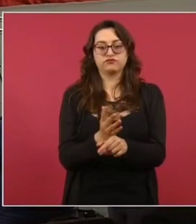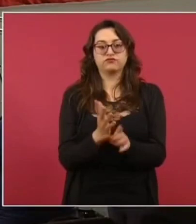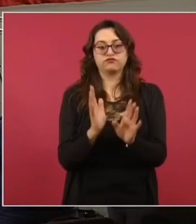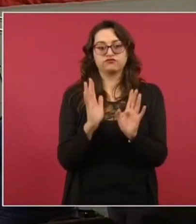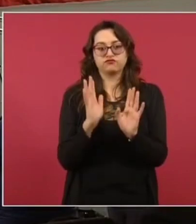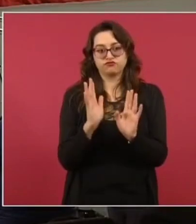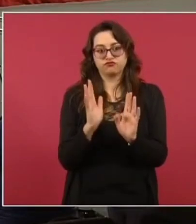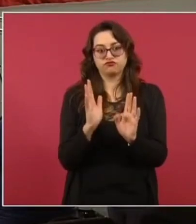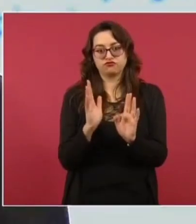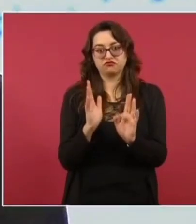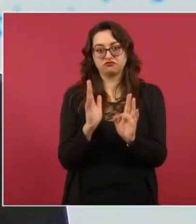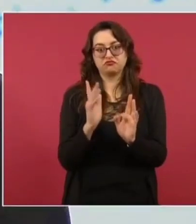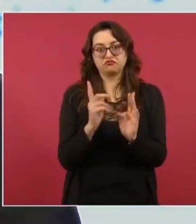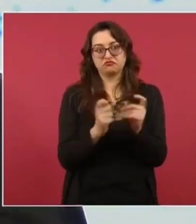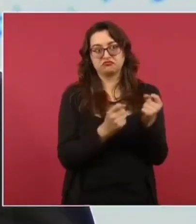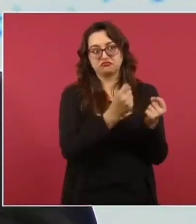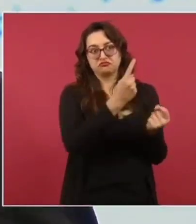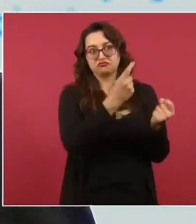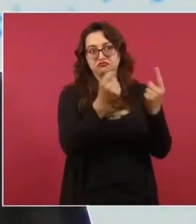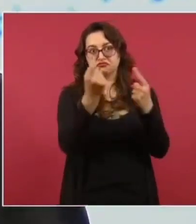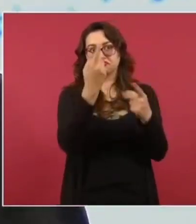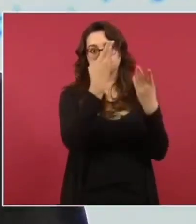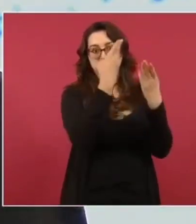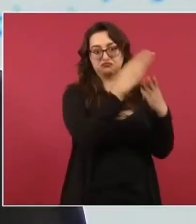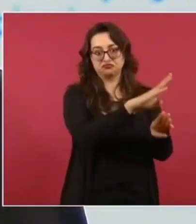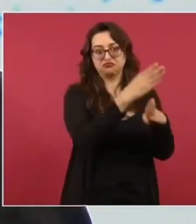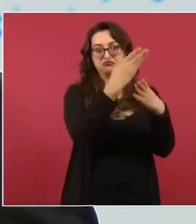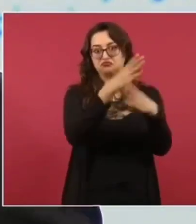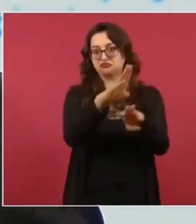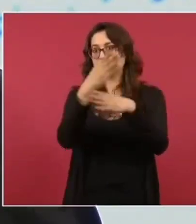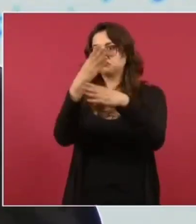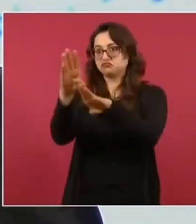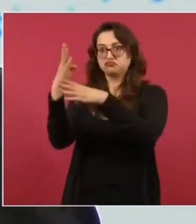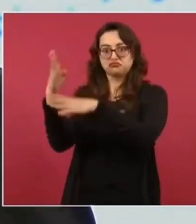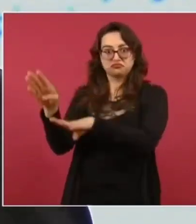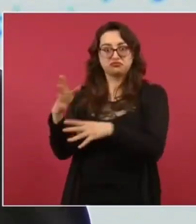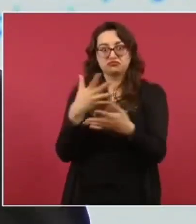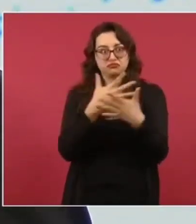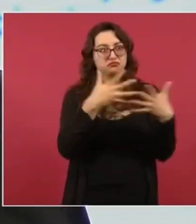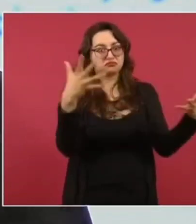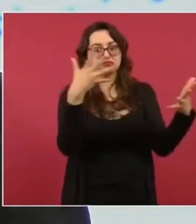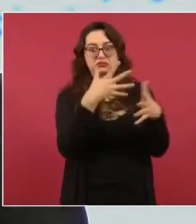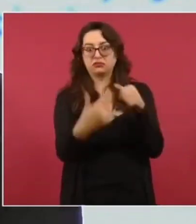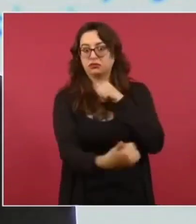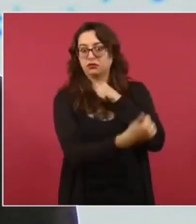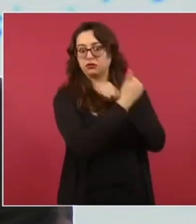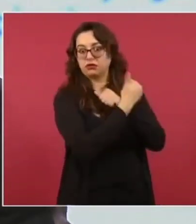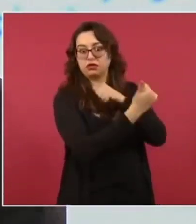el financiamiento. Todos los bancos han venido prácticamente, los bancos grandes